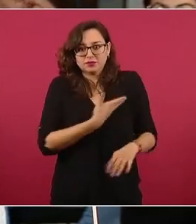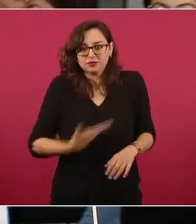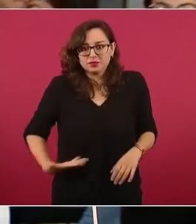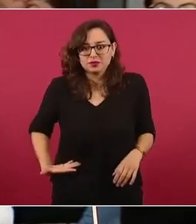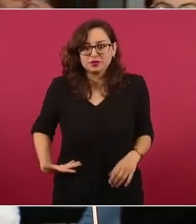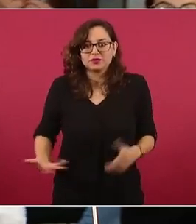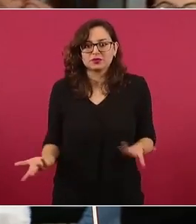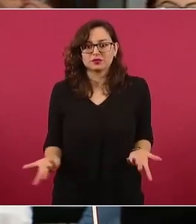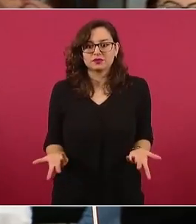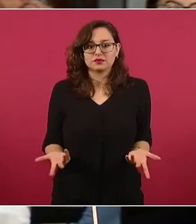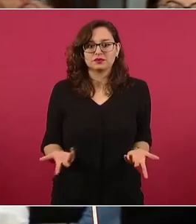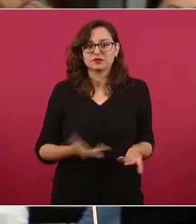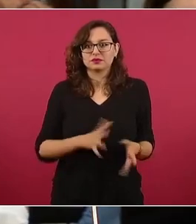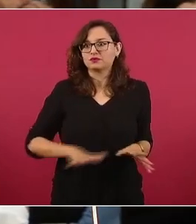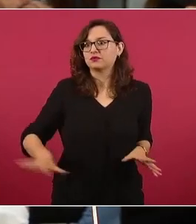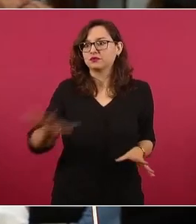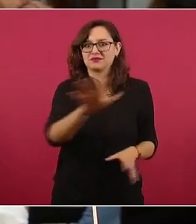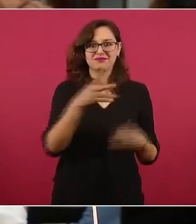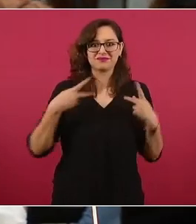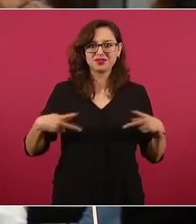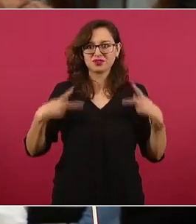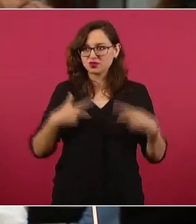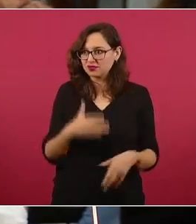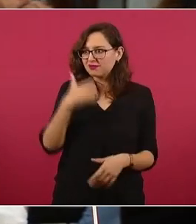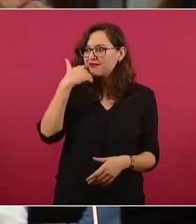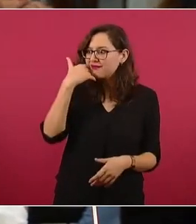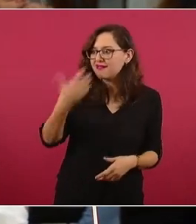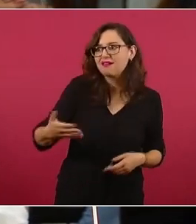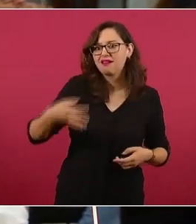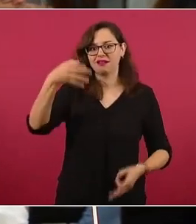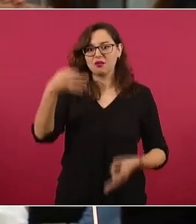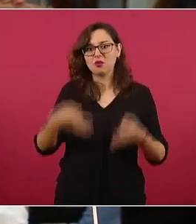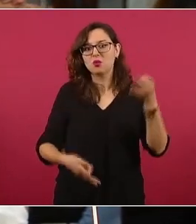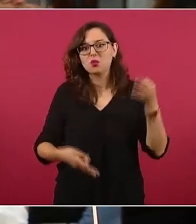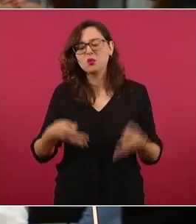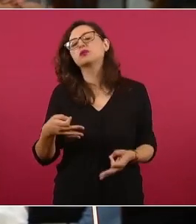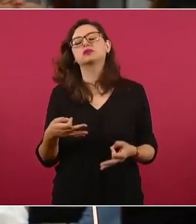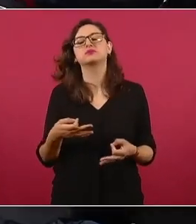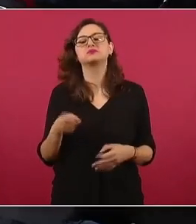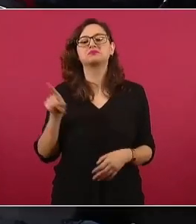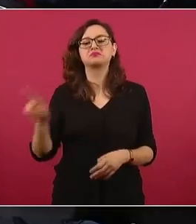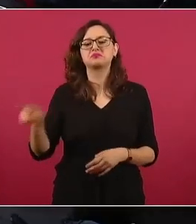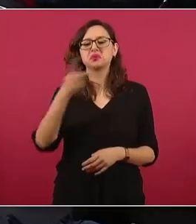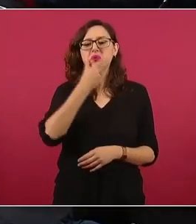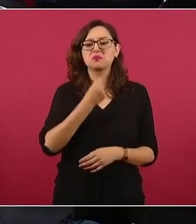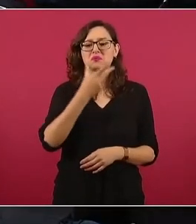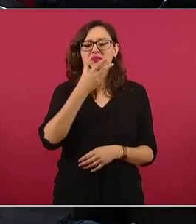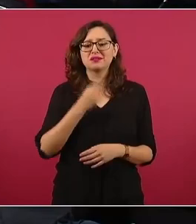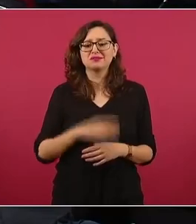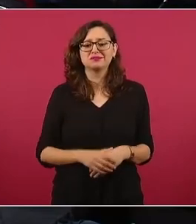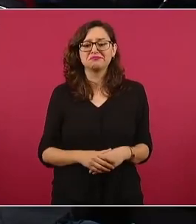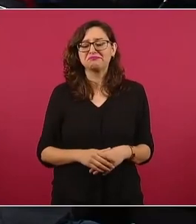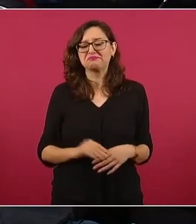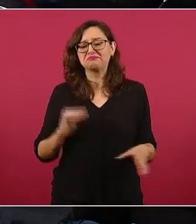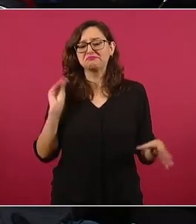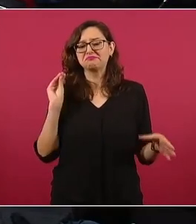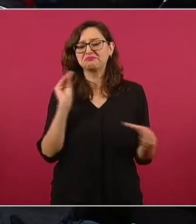perdón, y a la vez el reclamo popular de los mexicanos. El fiscal sigue inexistente, así cierra el